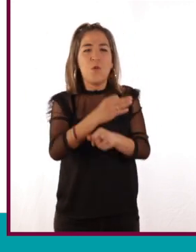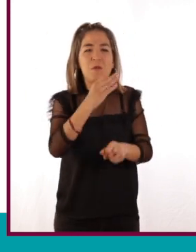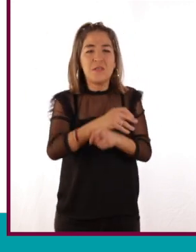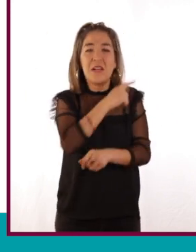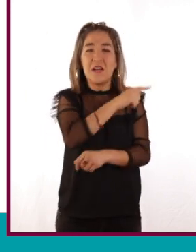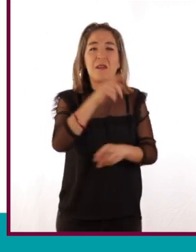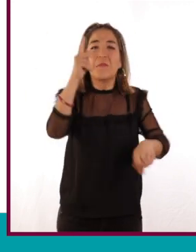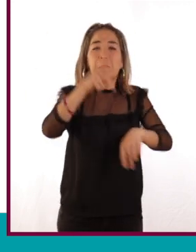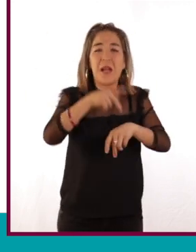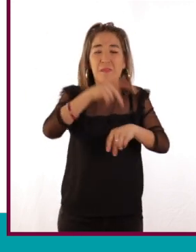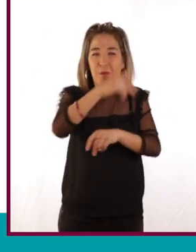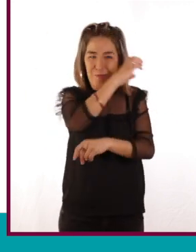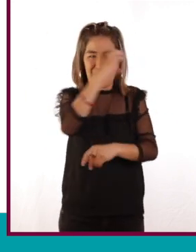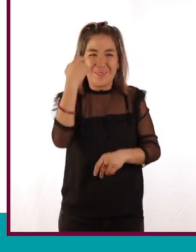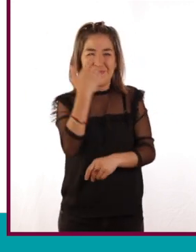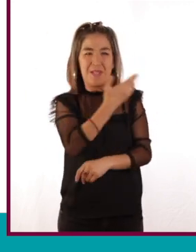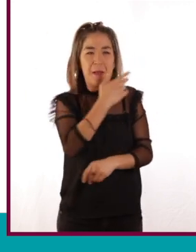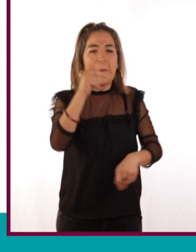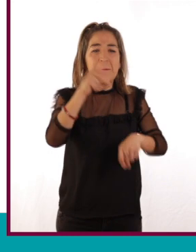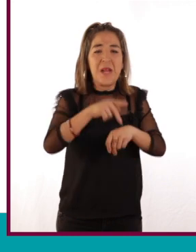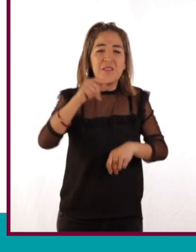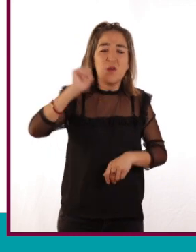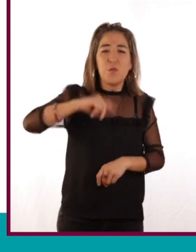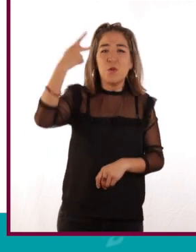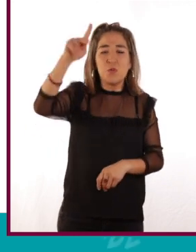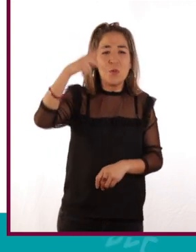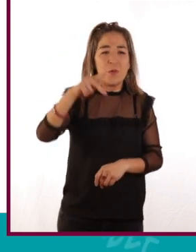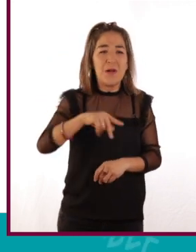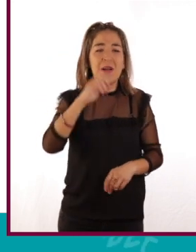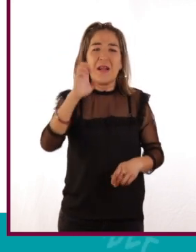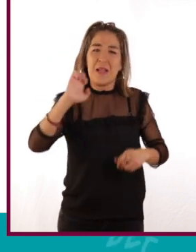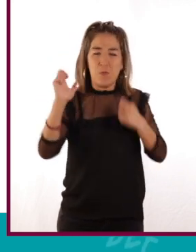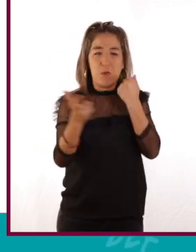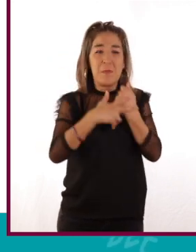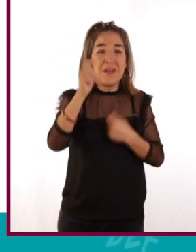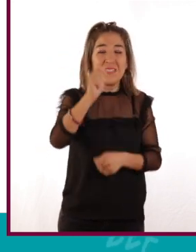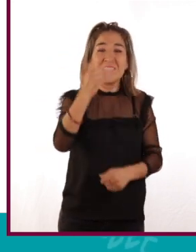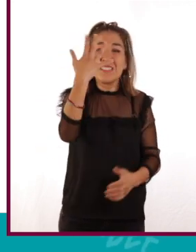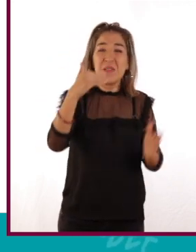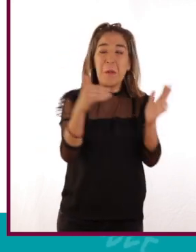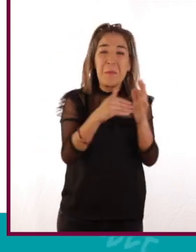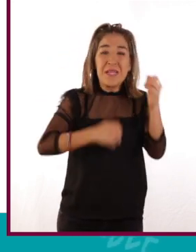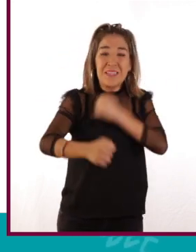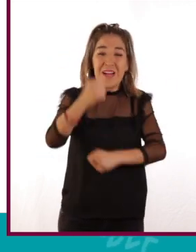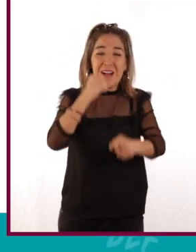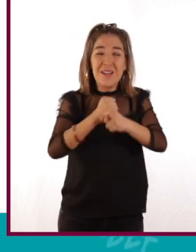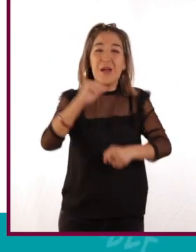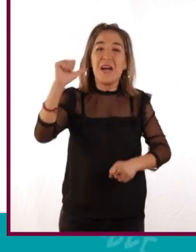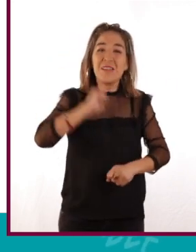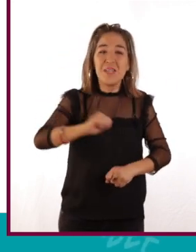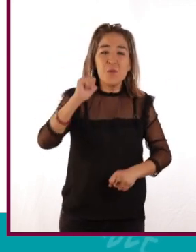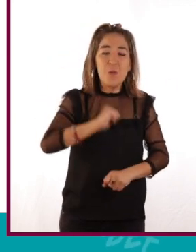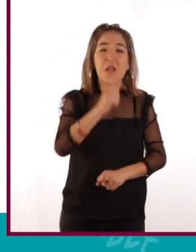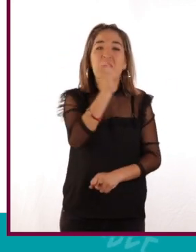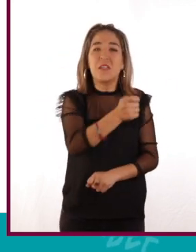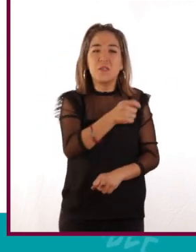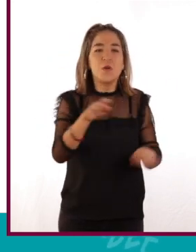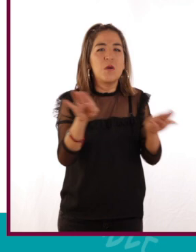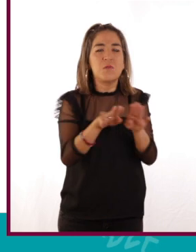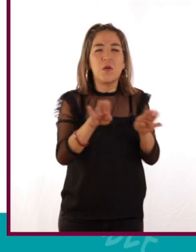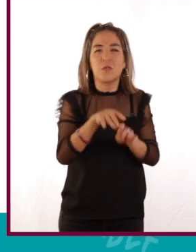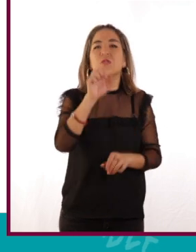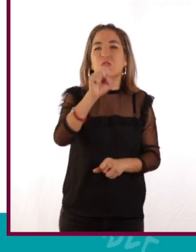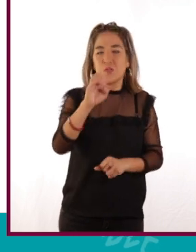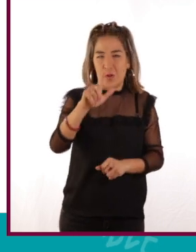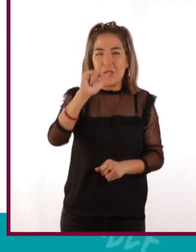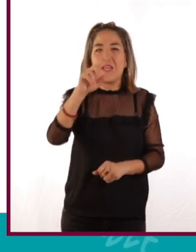aquí tengo una foto de unas piedras escocesas que se calcula que tienen más de 5,000 años de antigüedad y están marcados